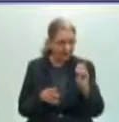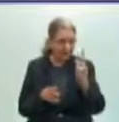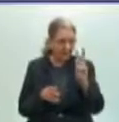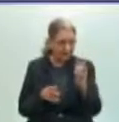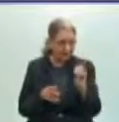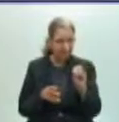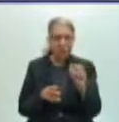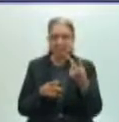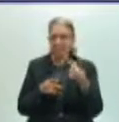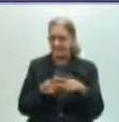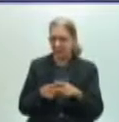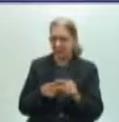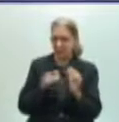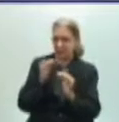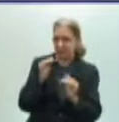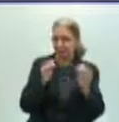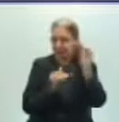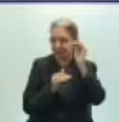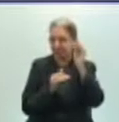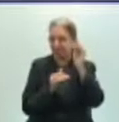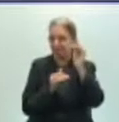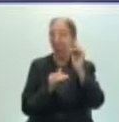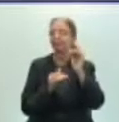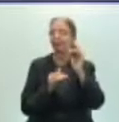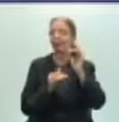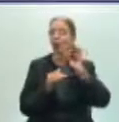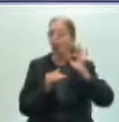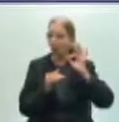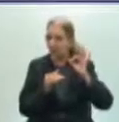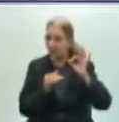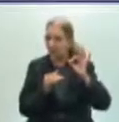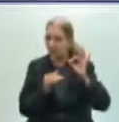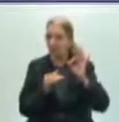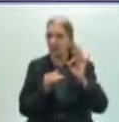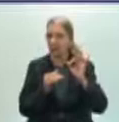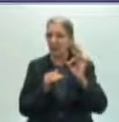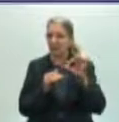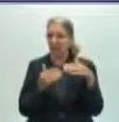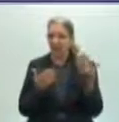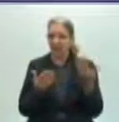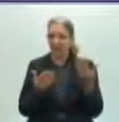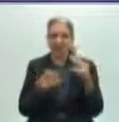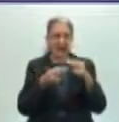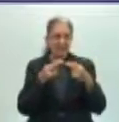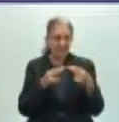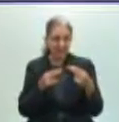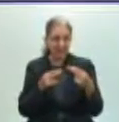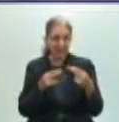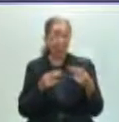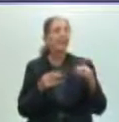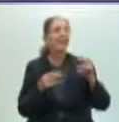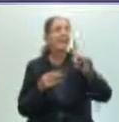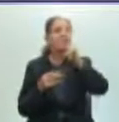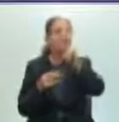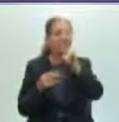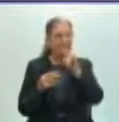8 a la cantidad de hectáreas dedicadas al plátano, o sea, como el